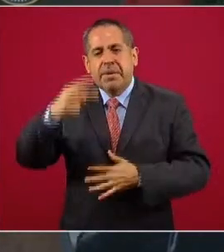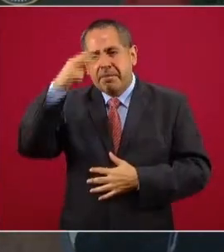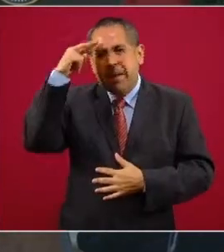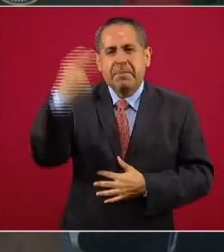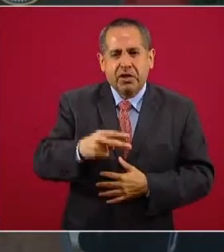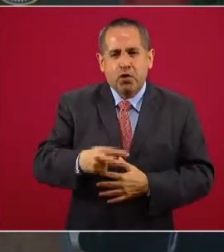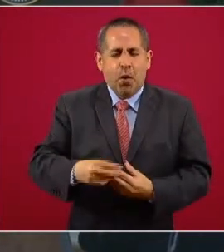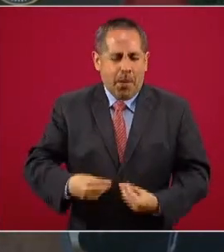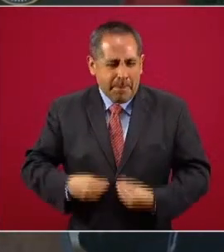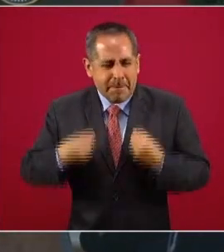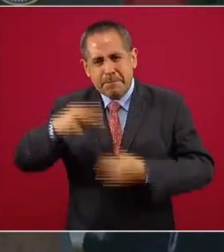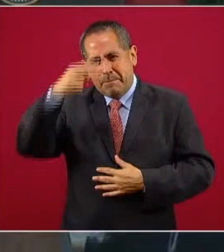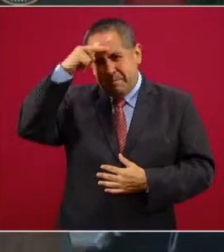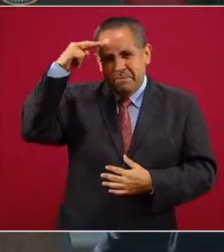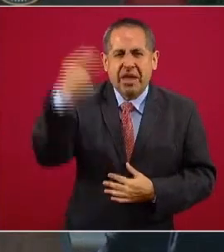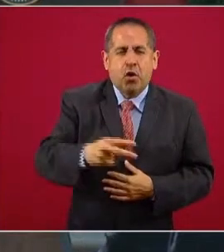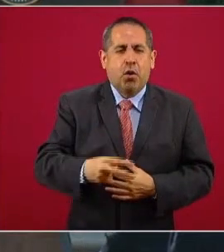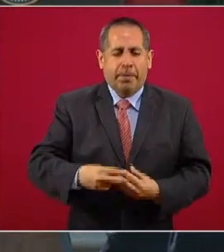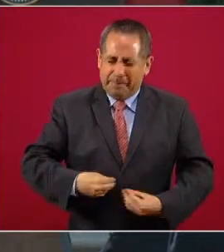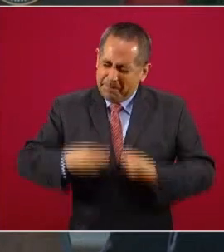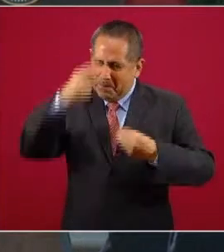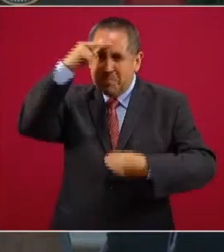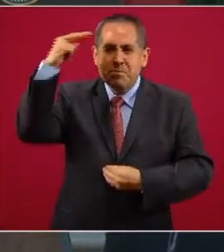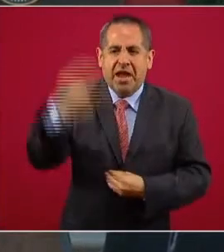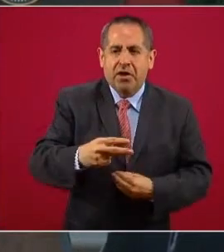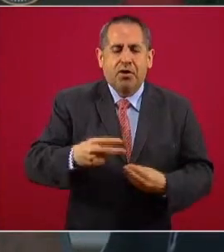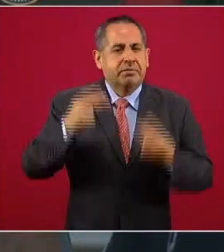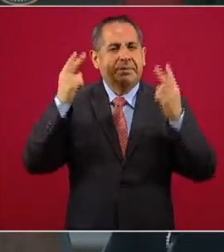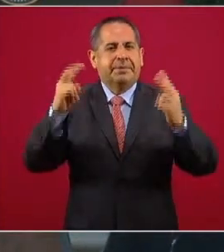viva méxico viva méxico